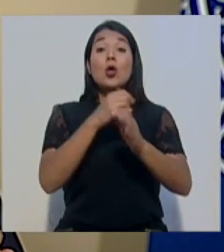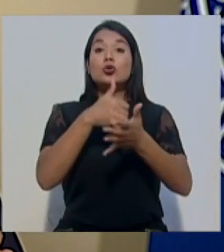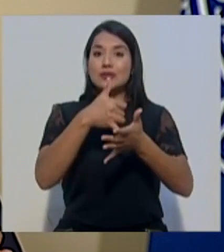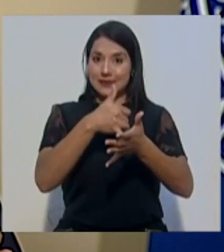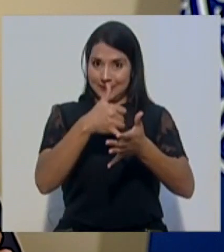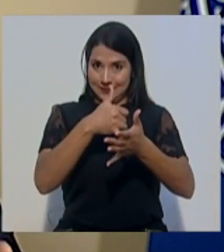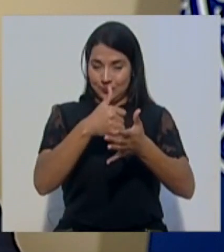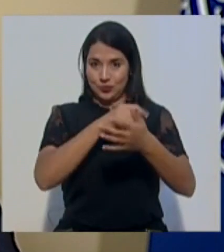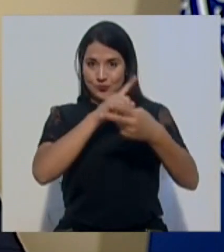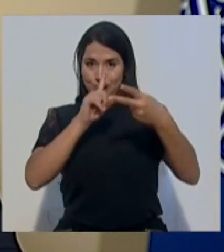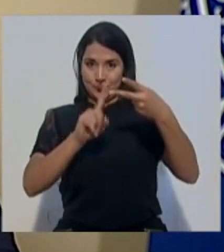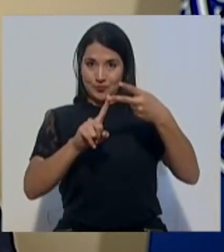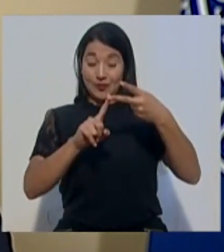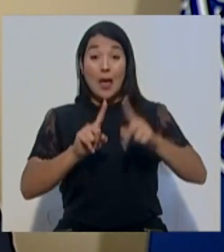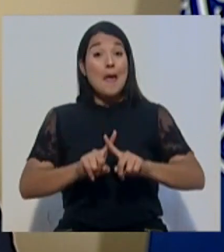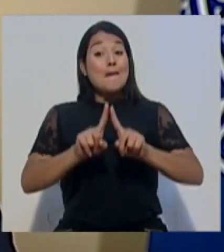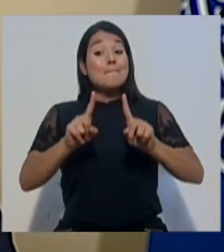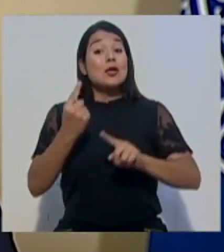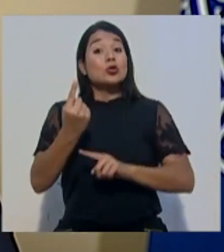24